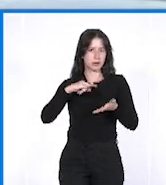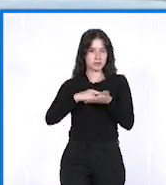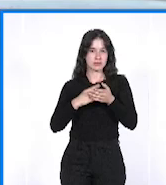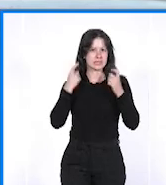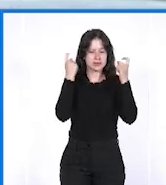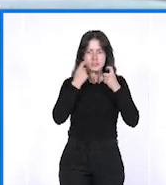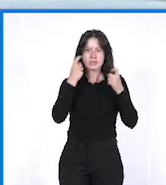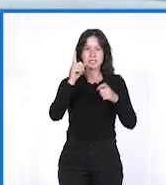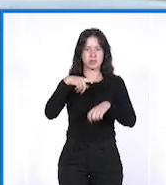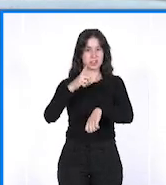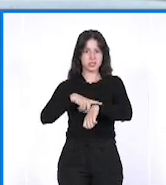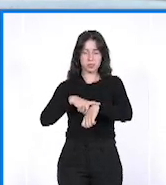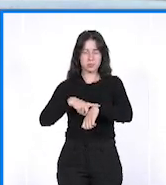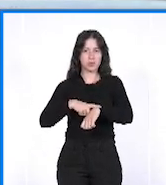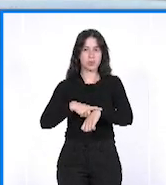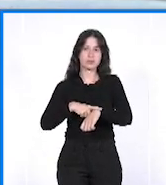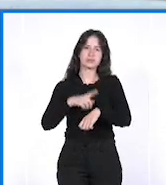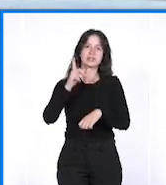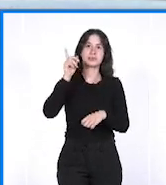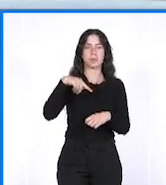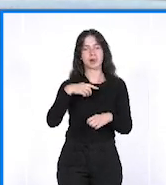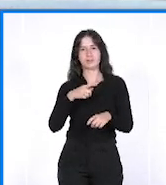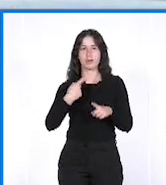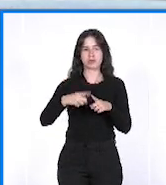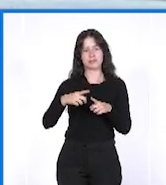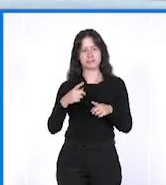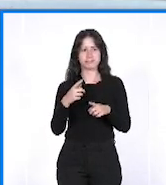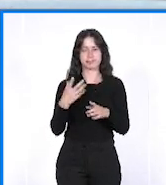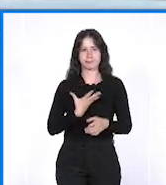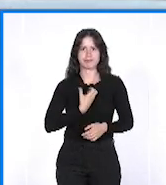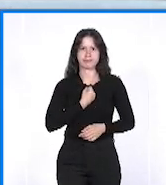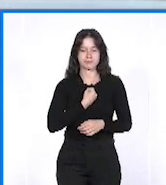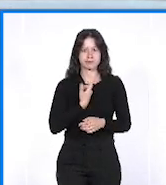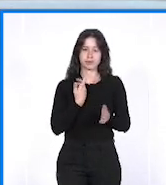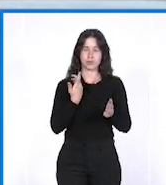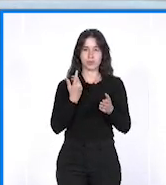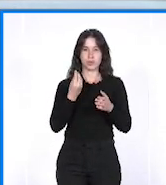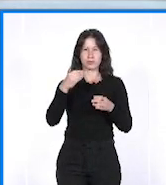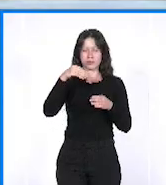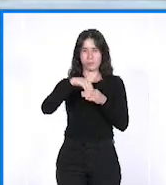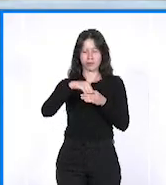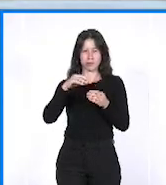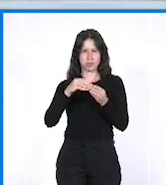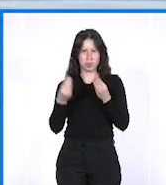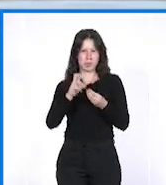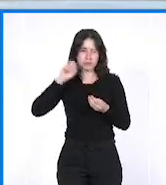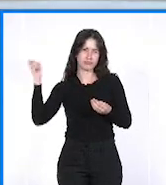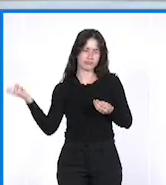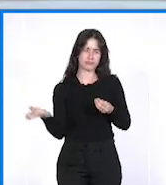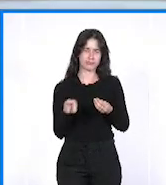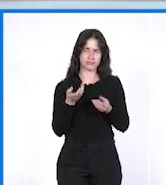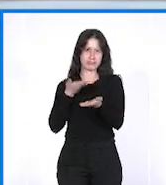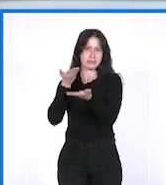Y algún algún que otro disgusto en rellenar tantísima información como hemos tenido que solicitar no